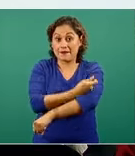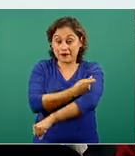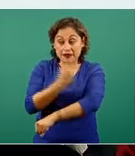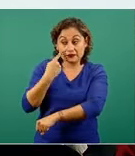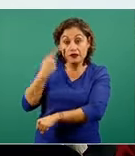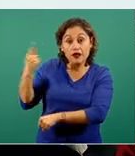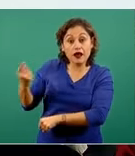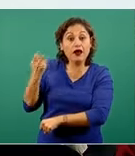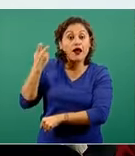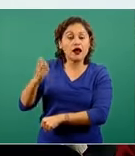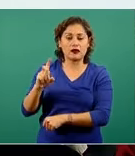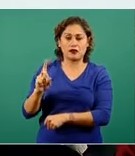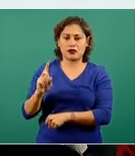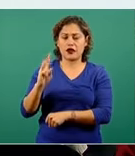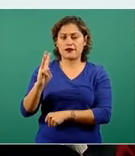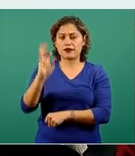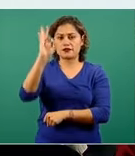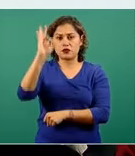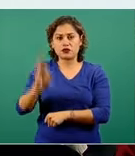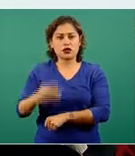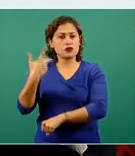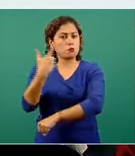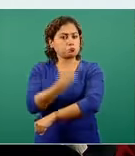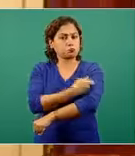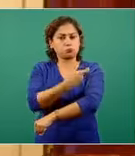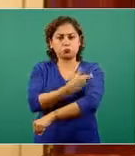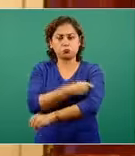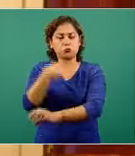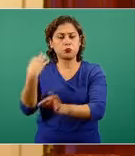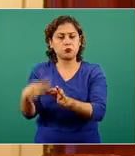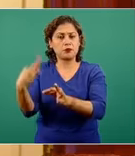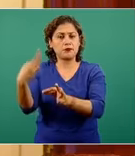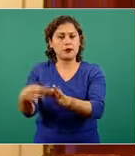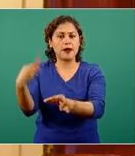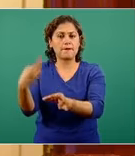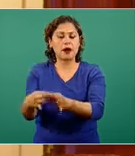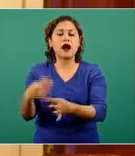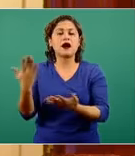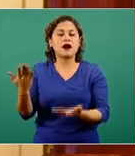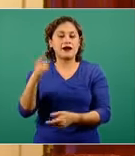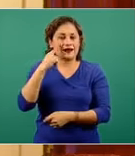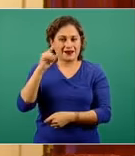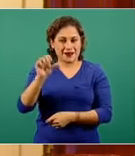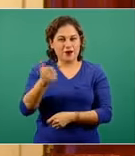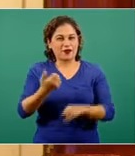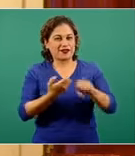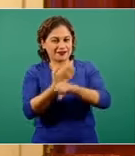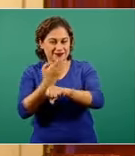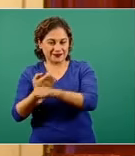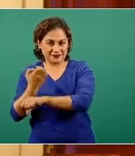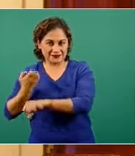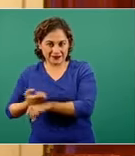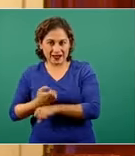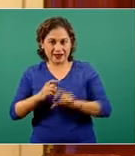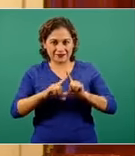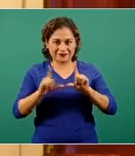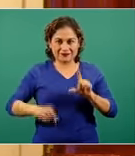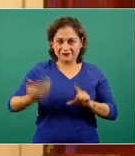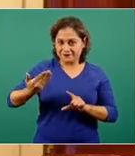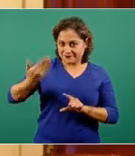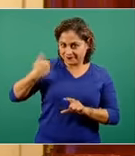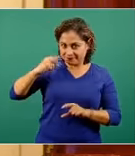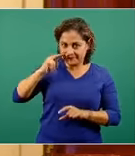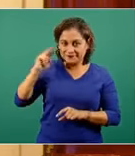33% que está distribuido en todas estas otras entidades que veíamos en la gráfica previa, y